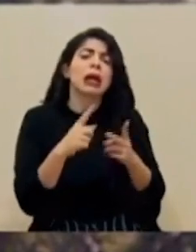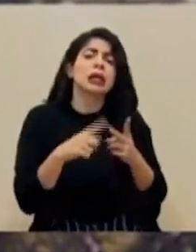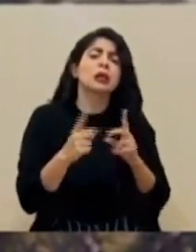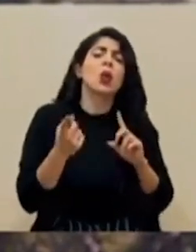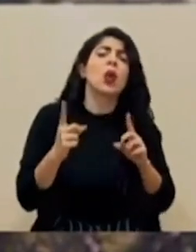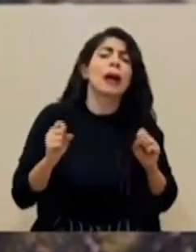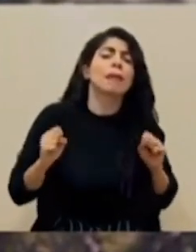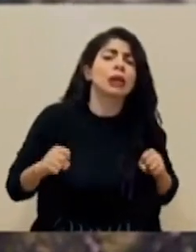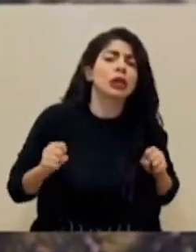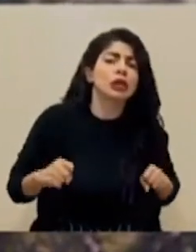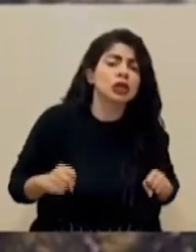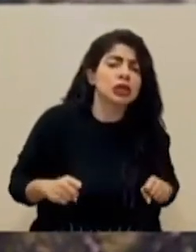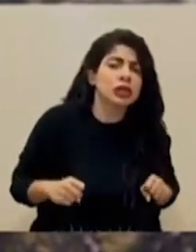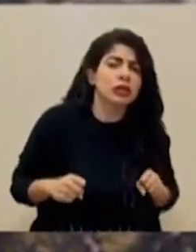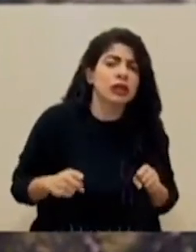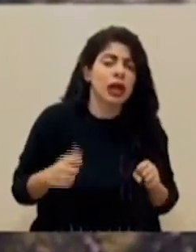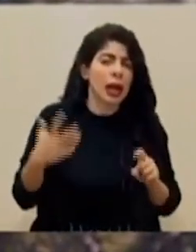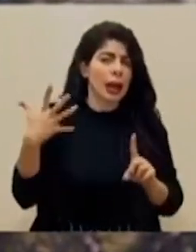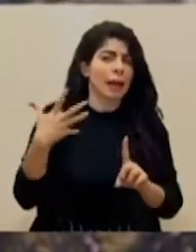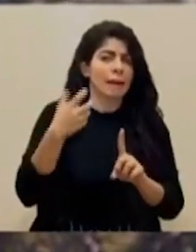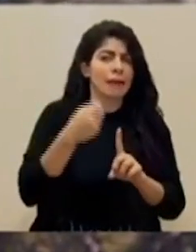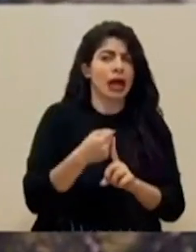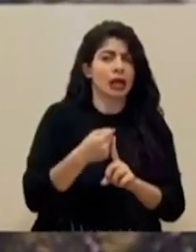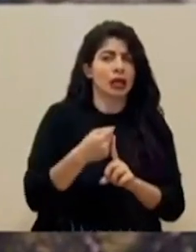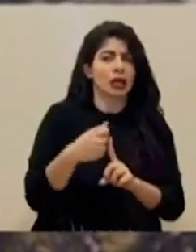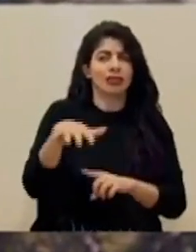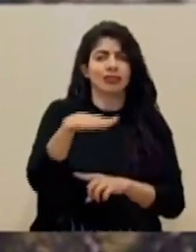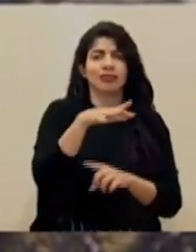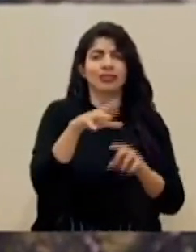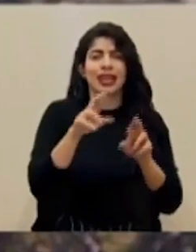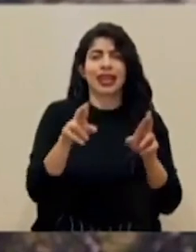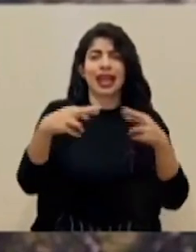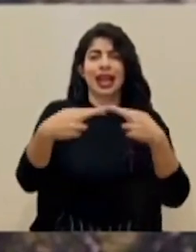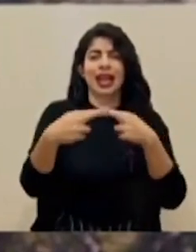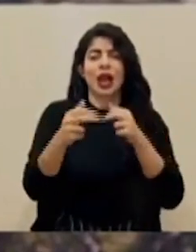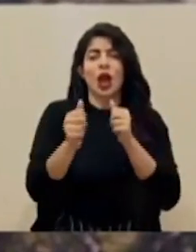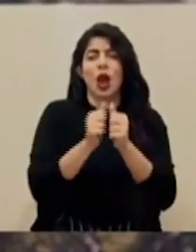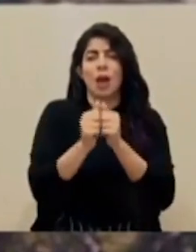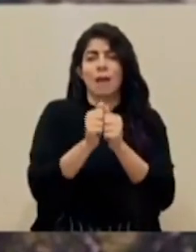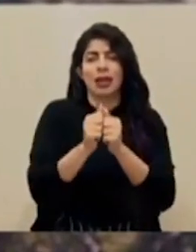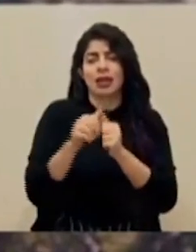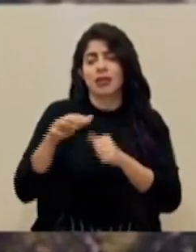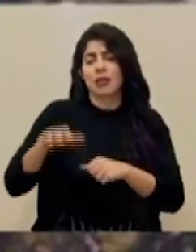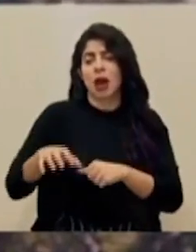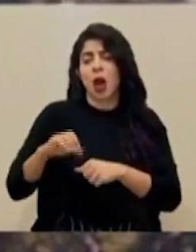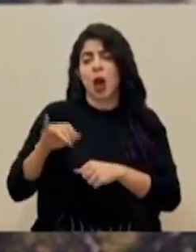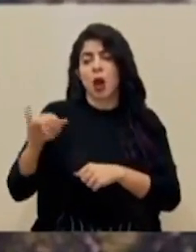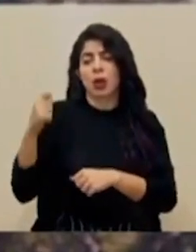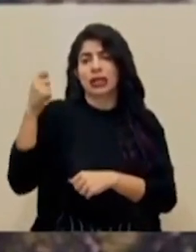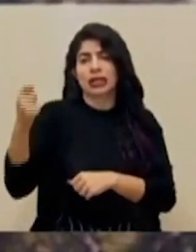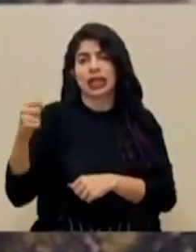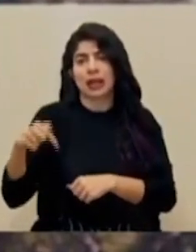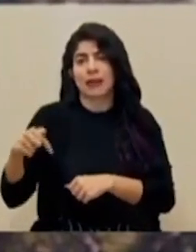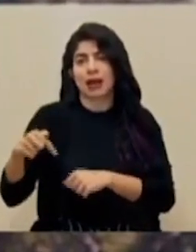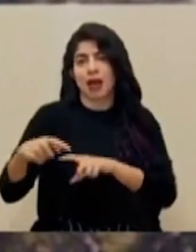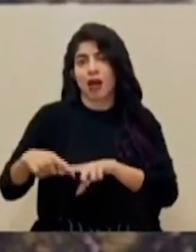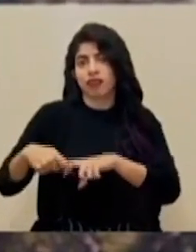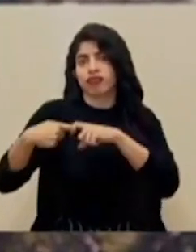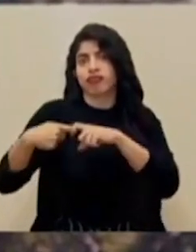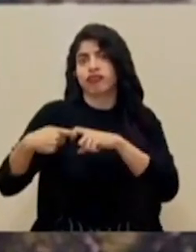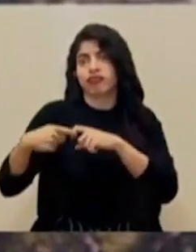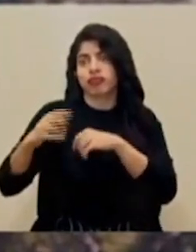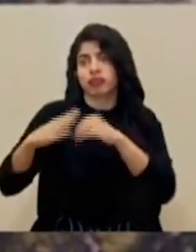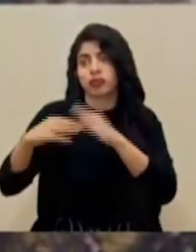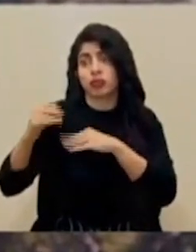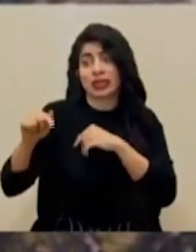posible impacto en la competitividad regional del Santa María al quedar suspendidas obras